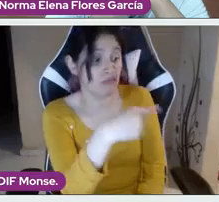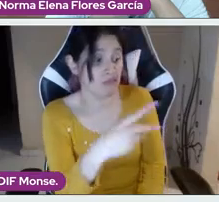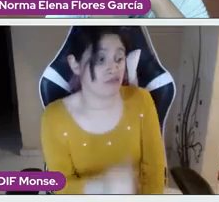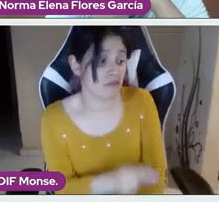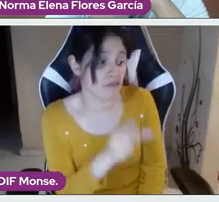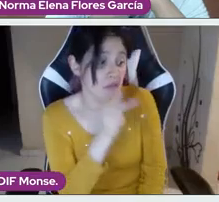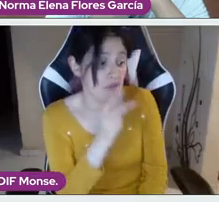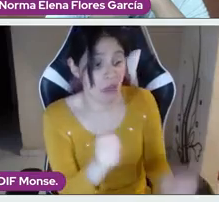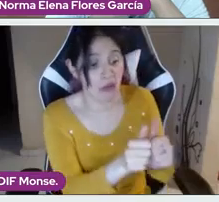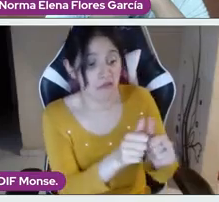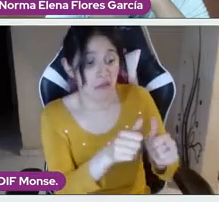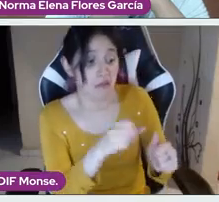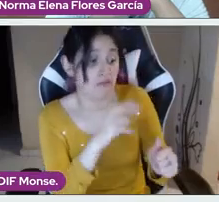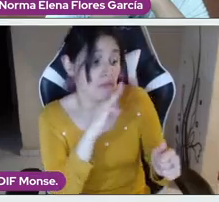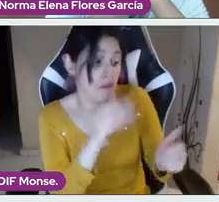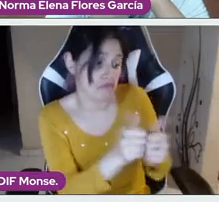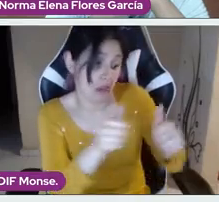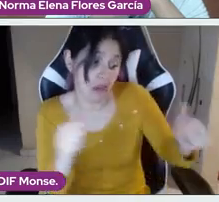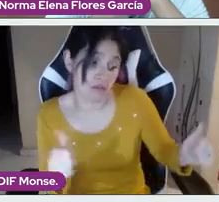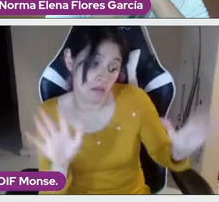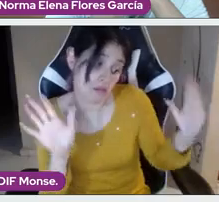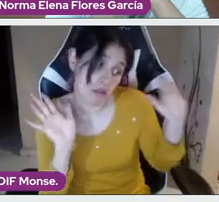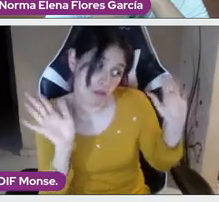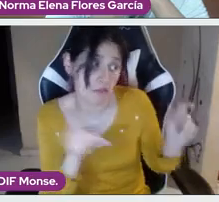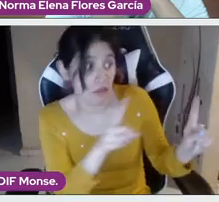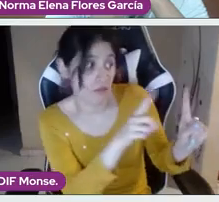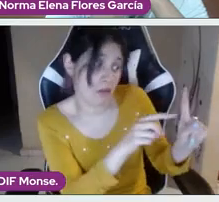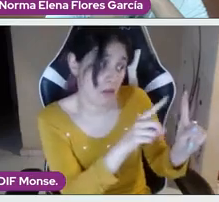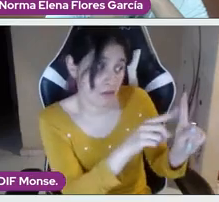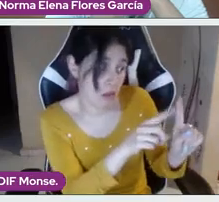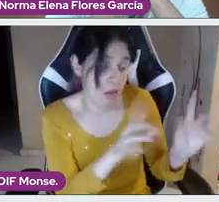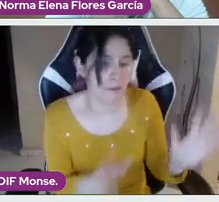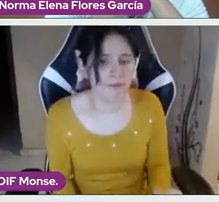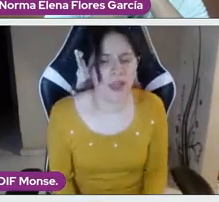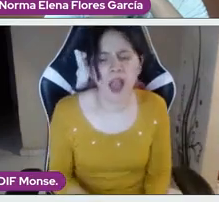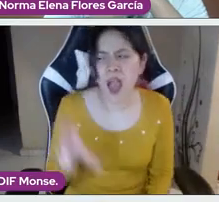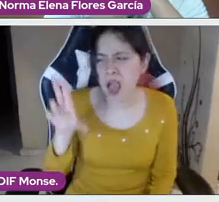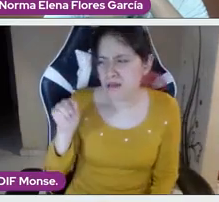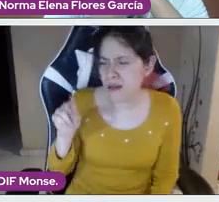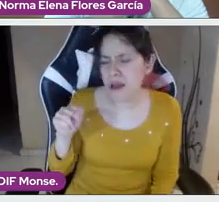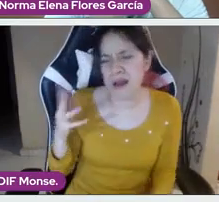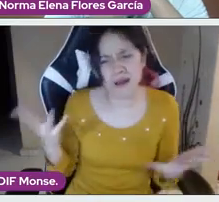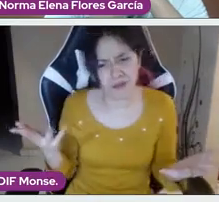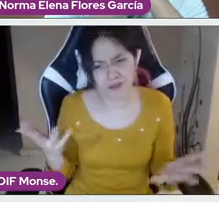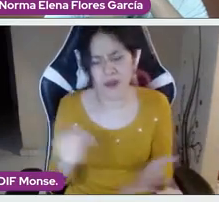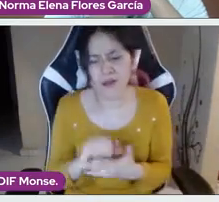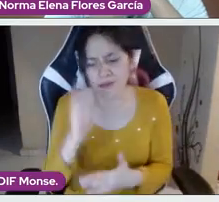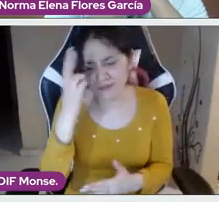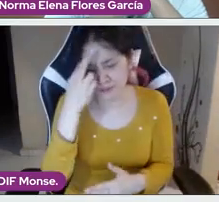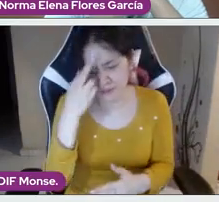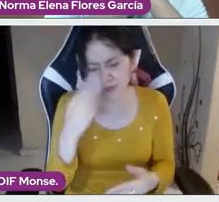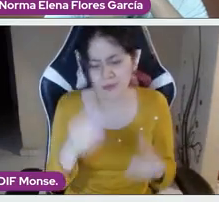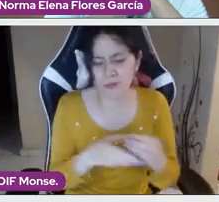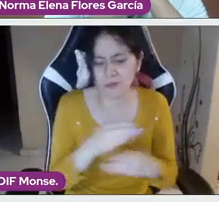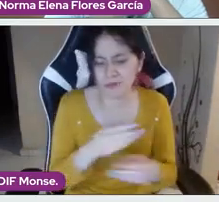pones una defensa y dices, no, a ver, no, ¿no? Justo con las habilidades que decíamos hace ratito que se pueden ir desarrollando, ¿no?